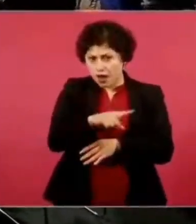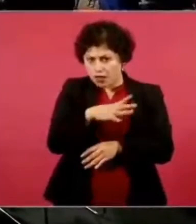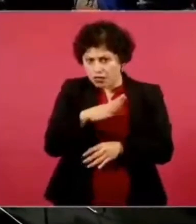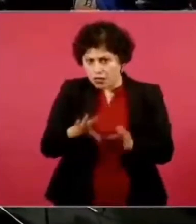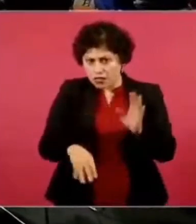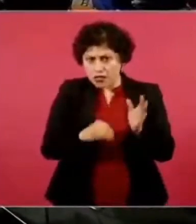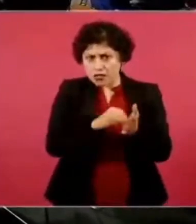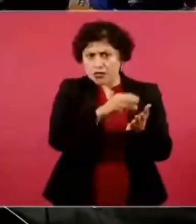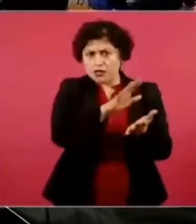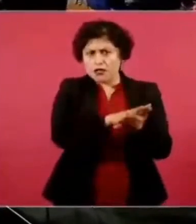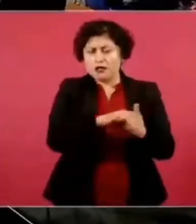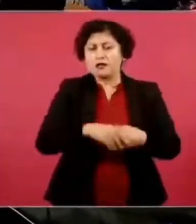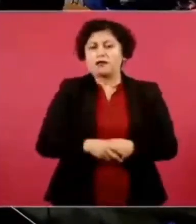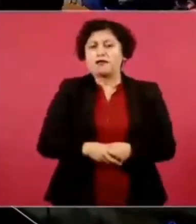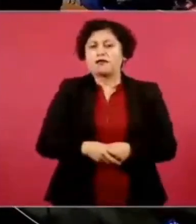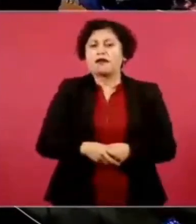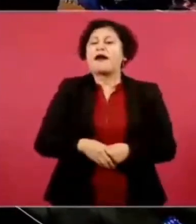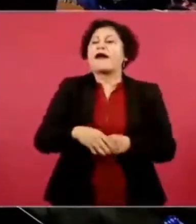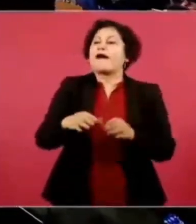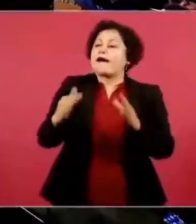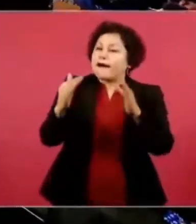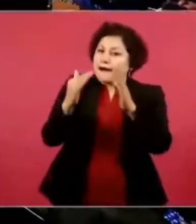La casa en Manzanillo,